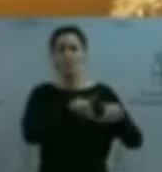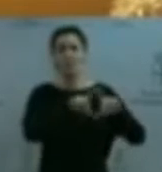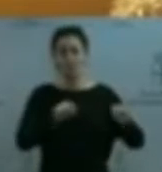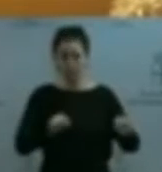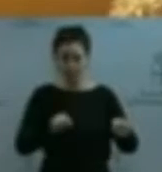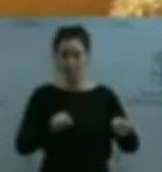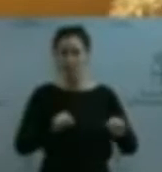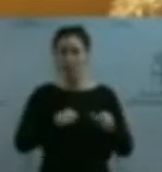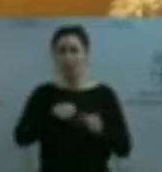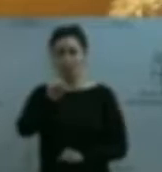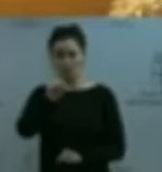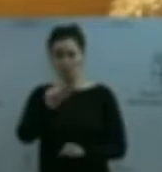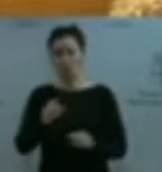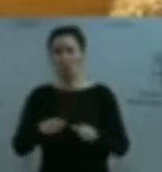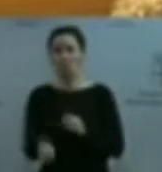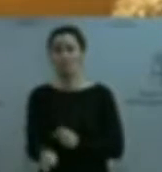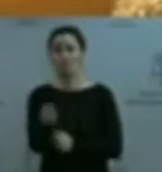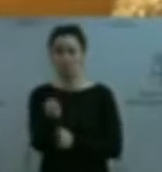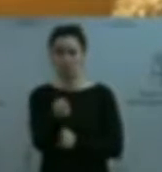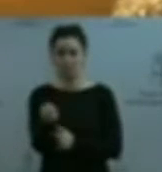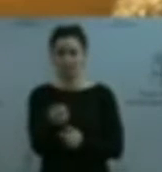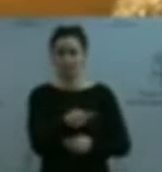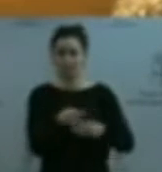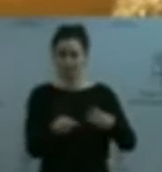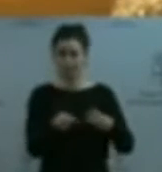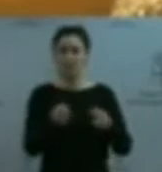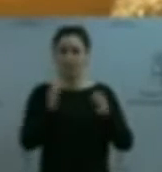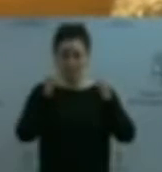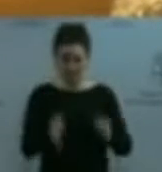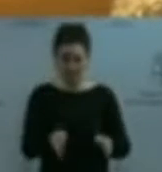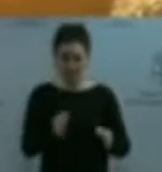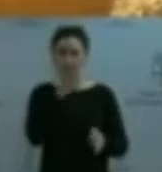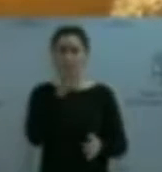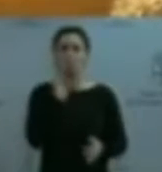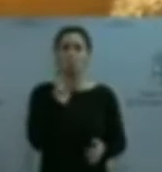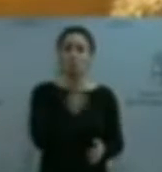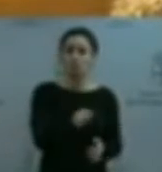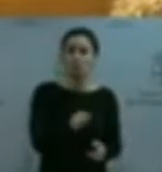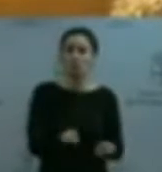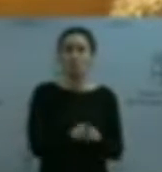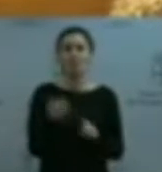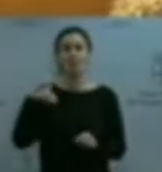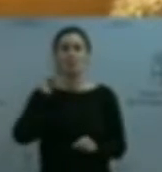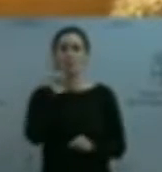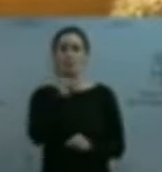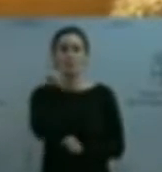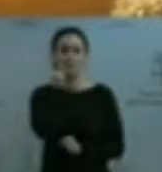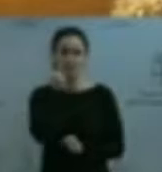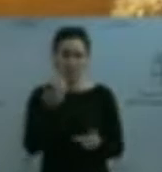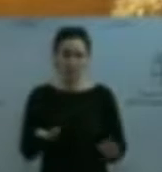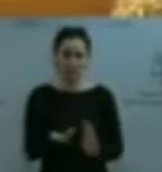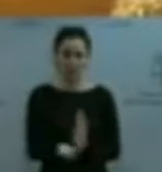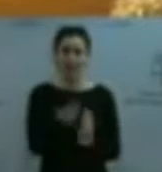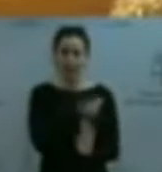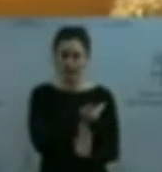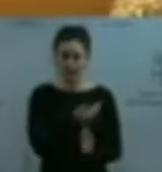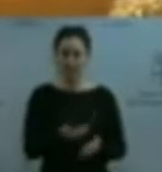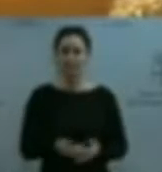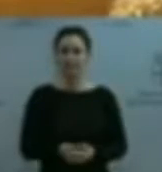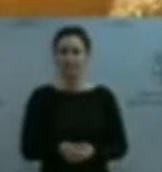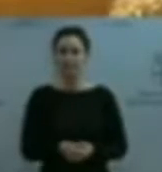cuestión, que es verdad que es una vieja reclamación y que antes de llegar a la fase judicial